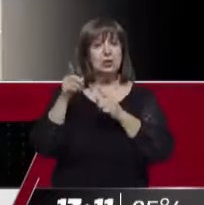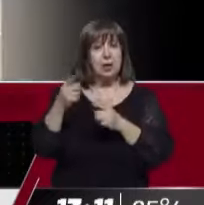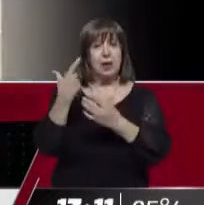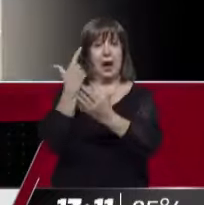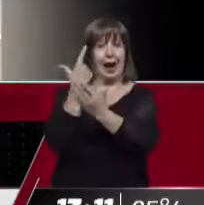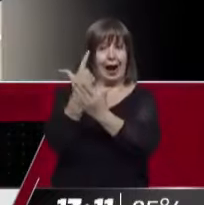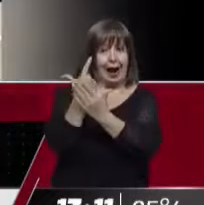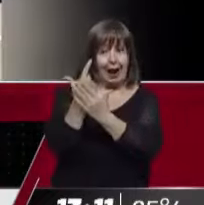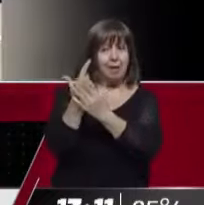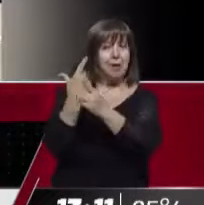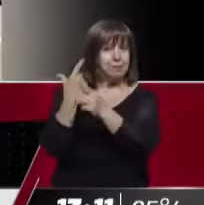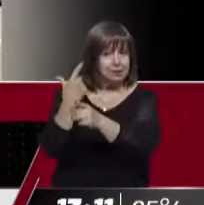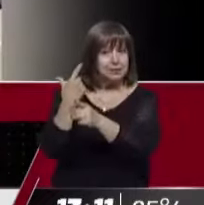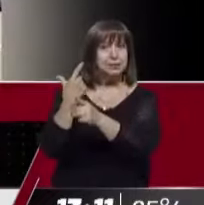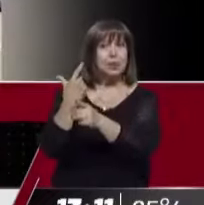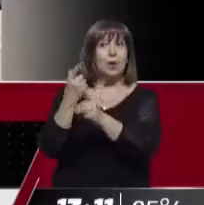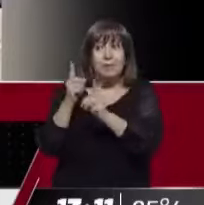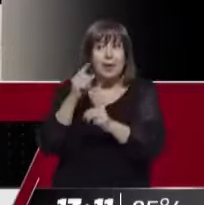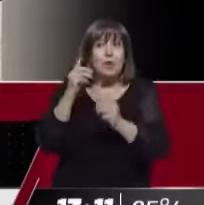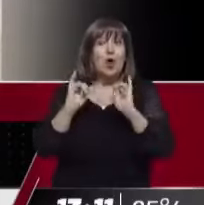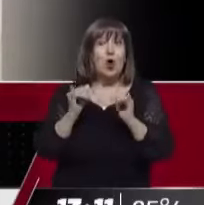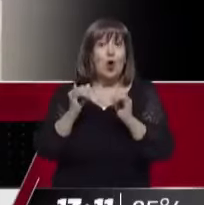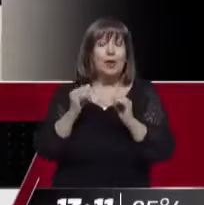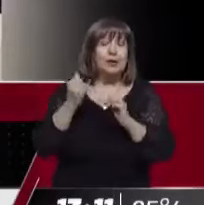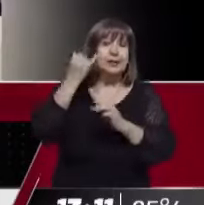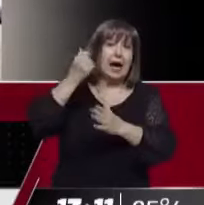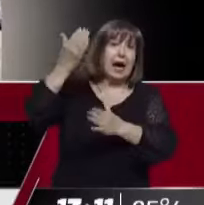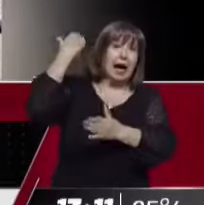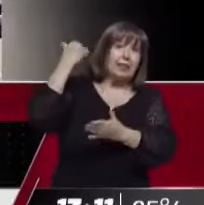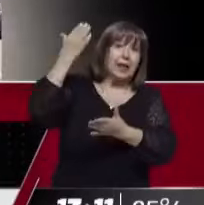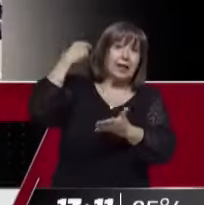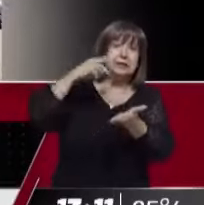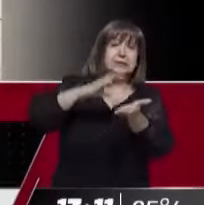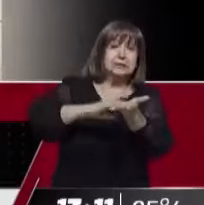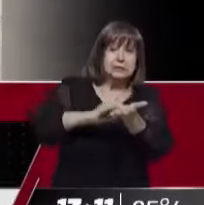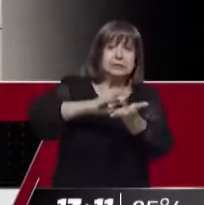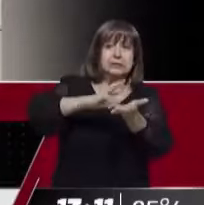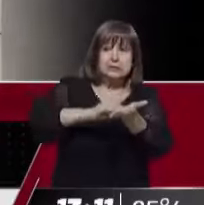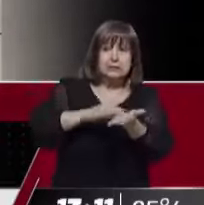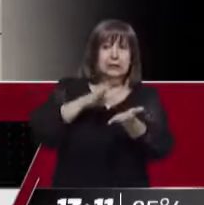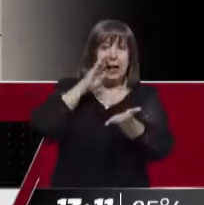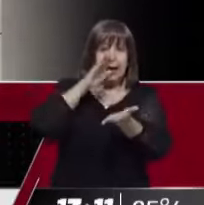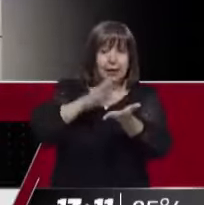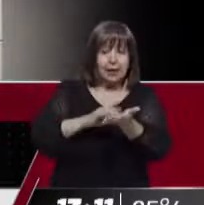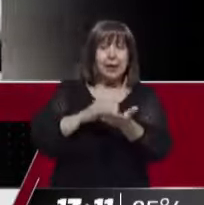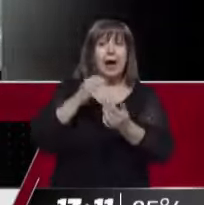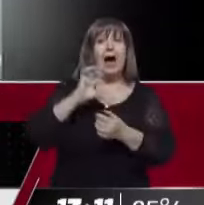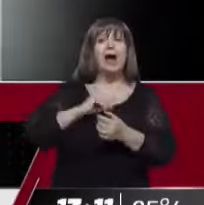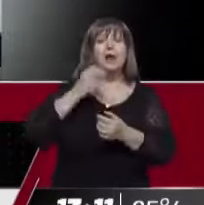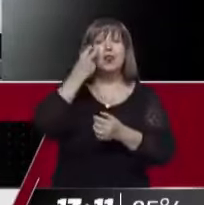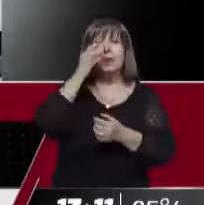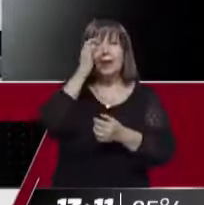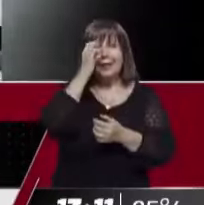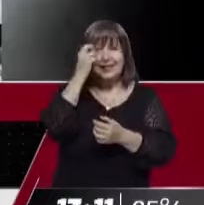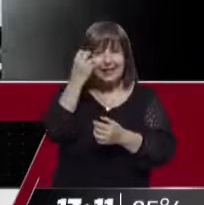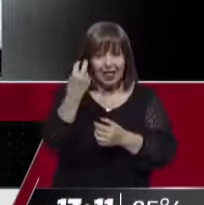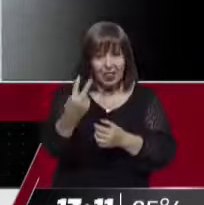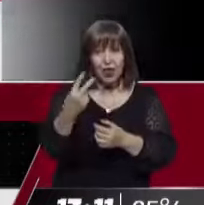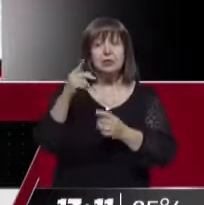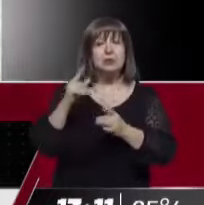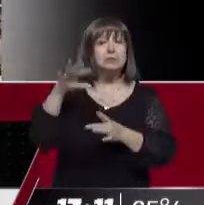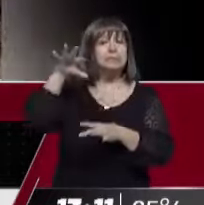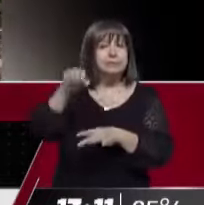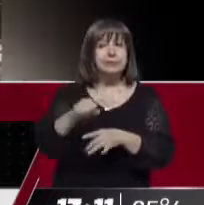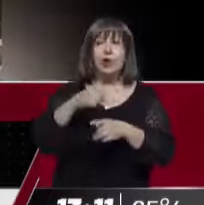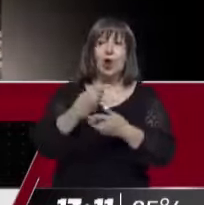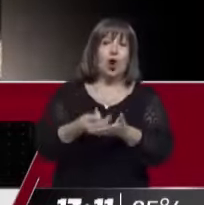por encontrarse gozando de una excarcelación o excepción de prisión anterior. Allá por 2022 también tenencia ilegal de arma